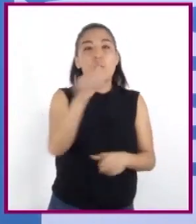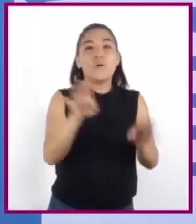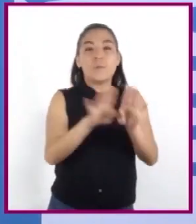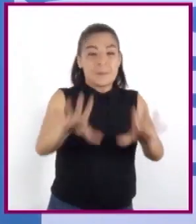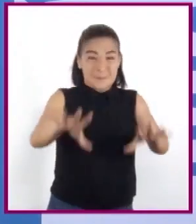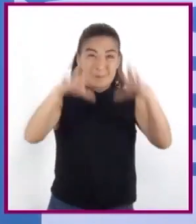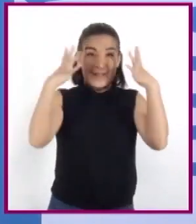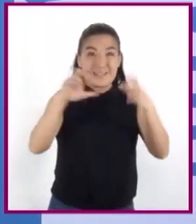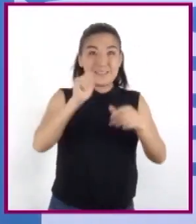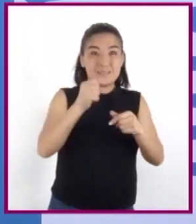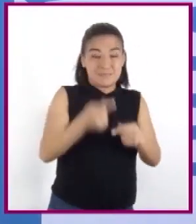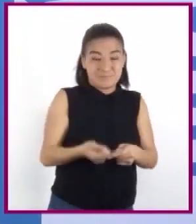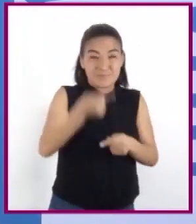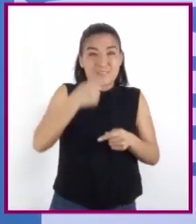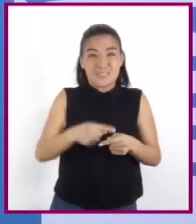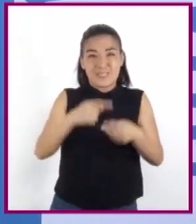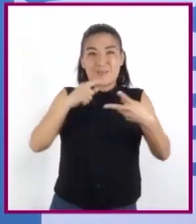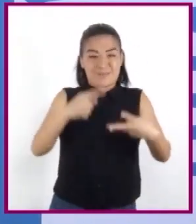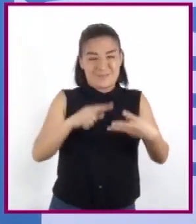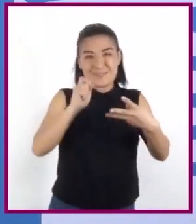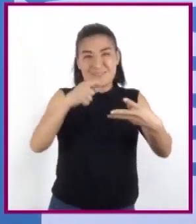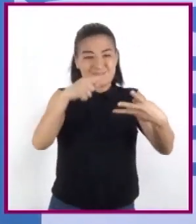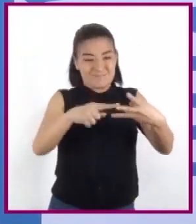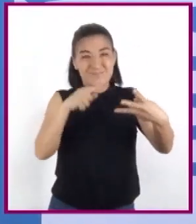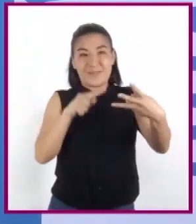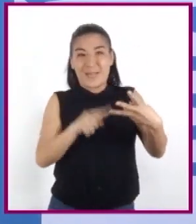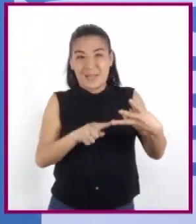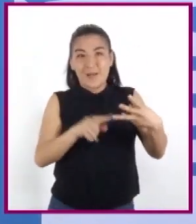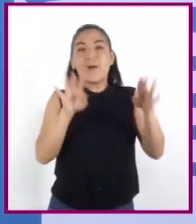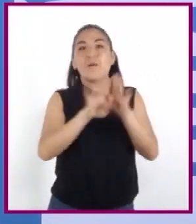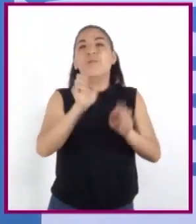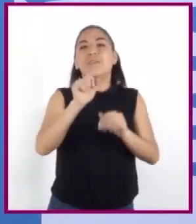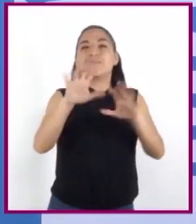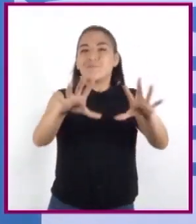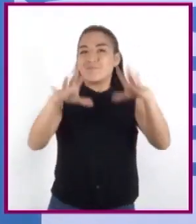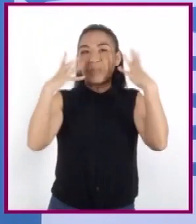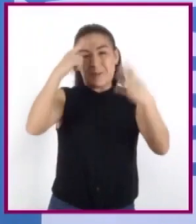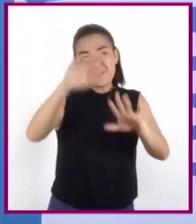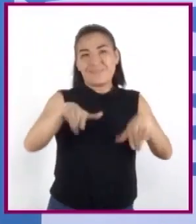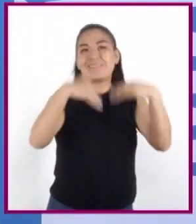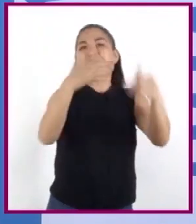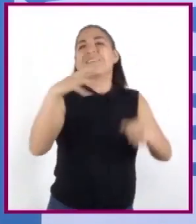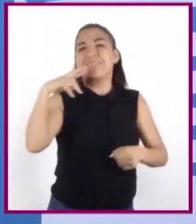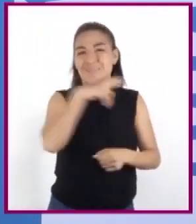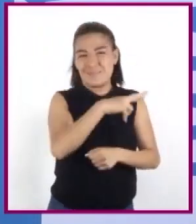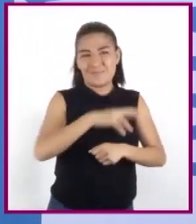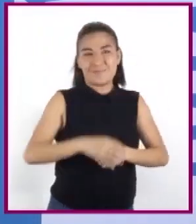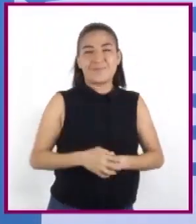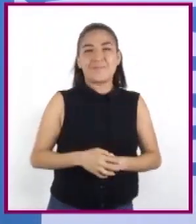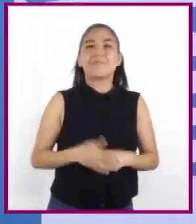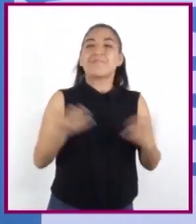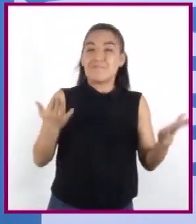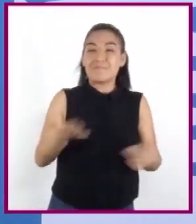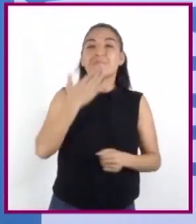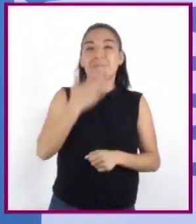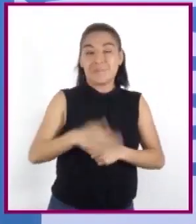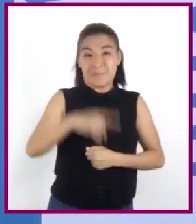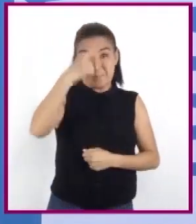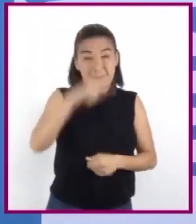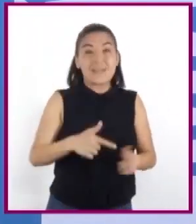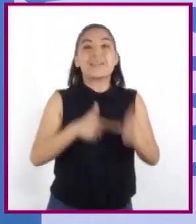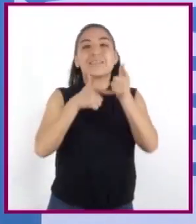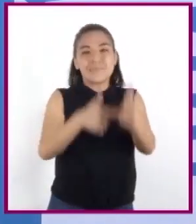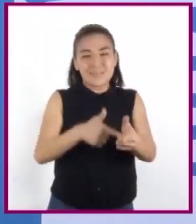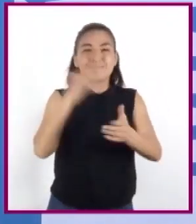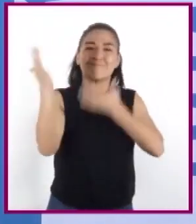viajan las otras 2 personas no es suficiente para llegar con anticipación. Muy bien, para poder continuar